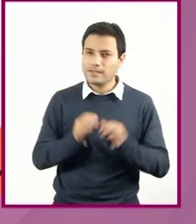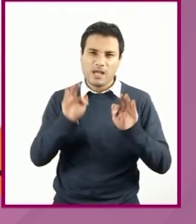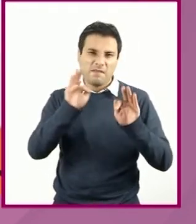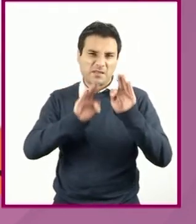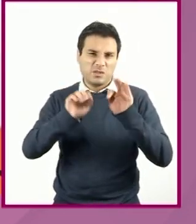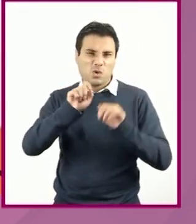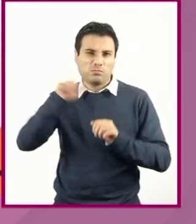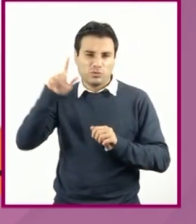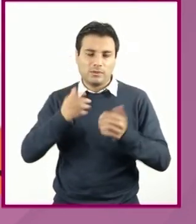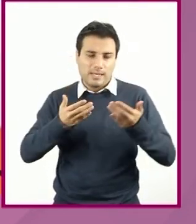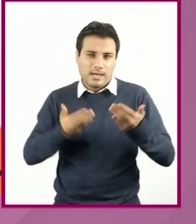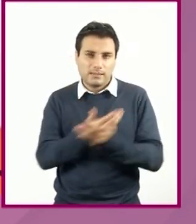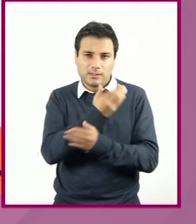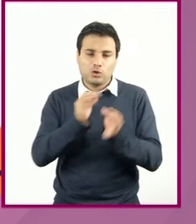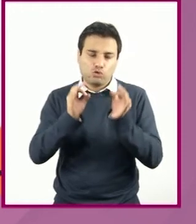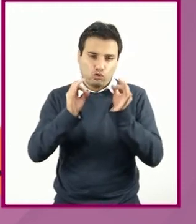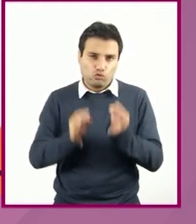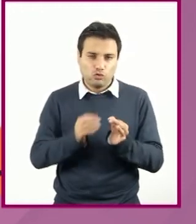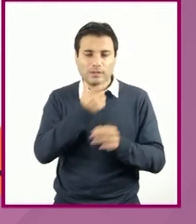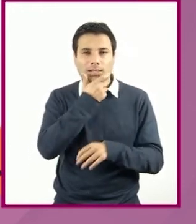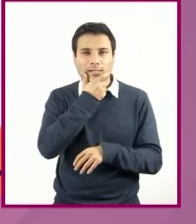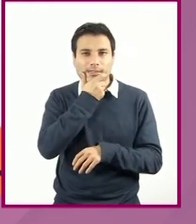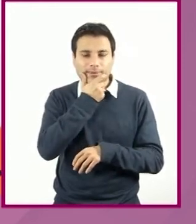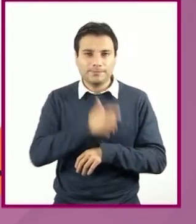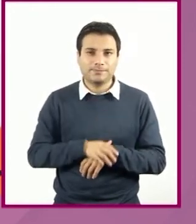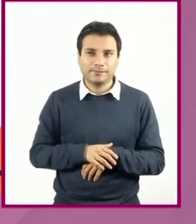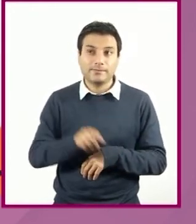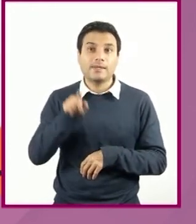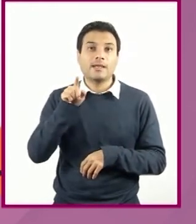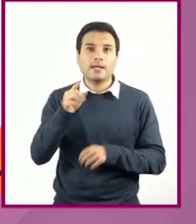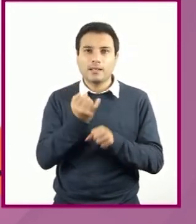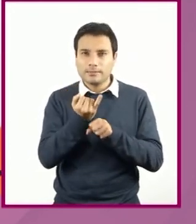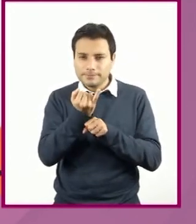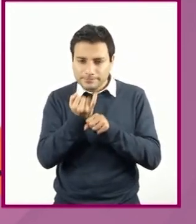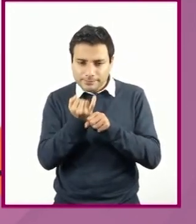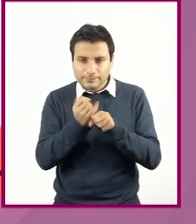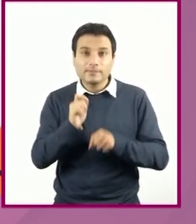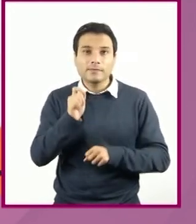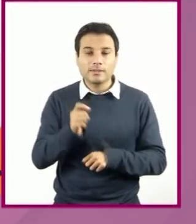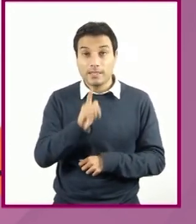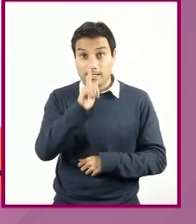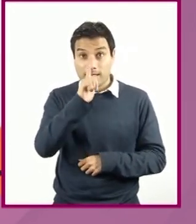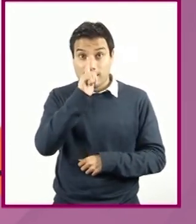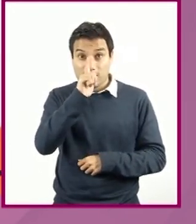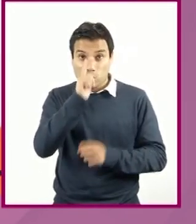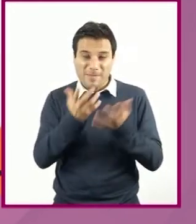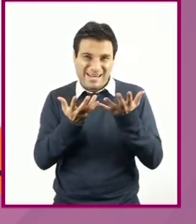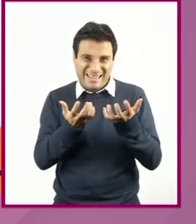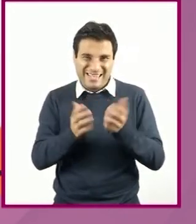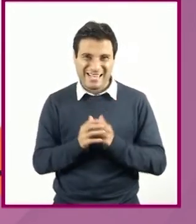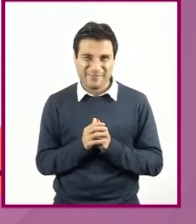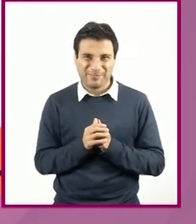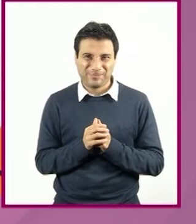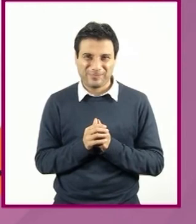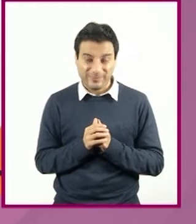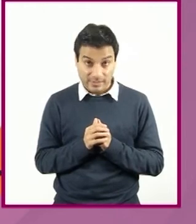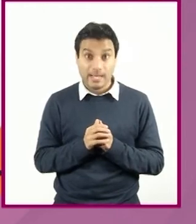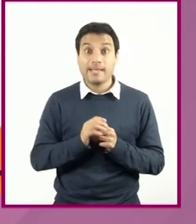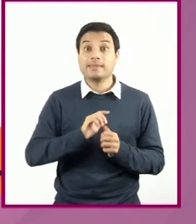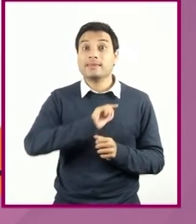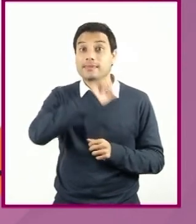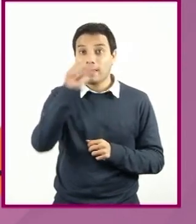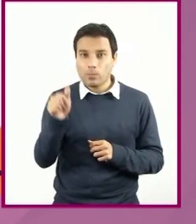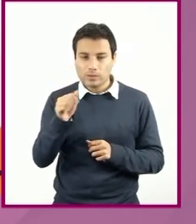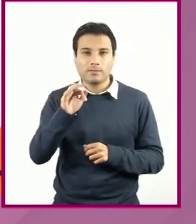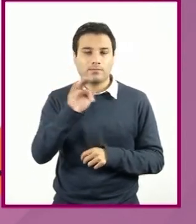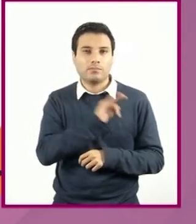de nacionalidad inglesa, quien descubrió la inducción electromagnética, cuyo invento sentó las bases